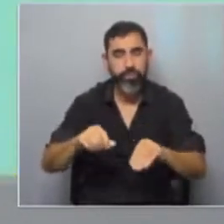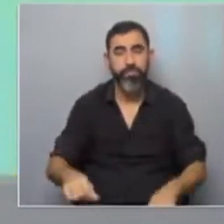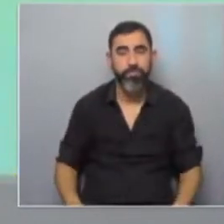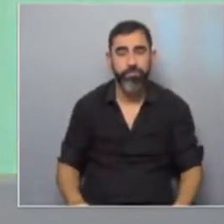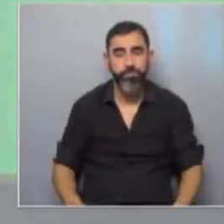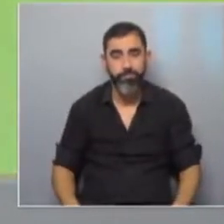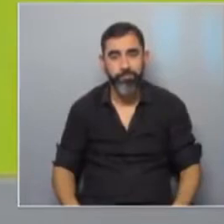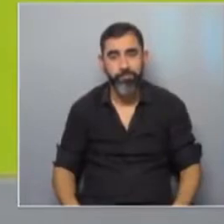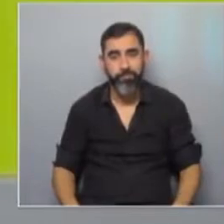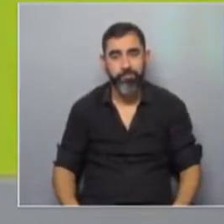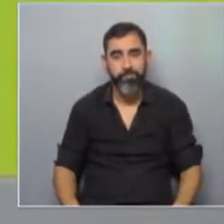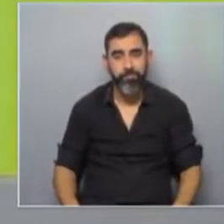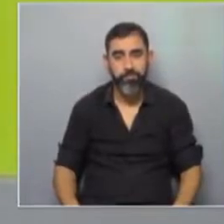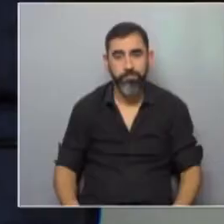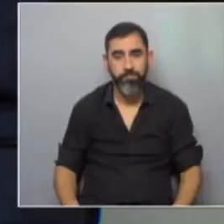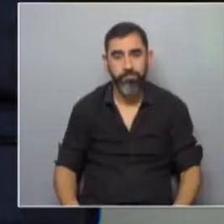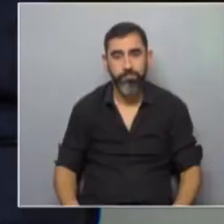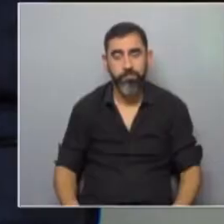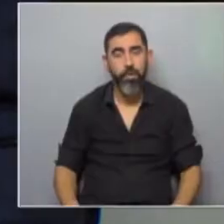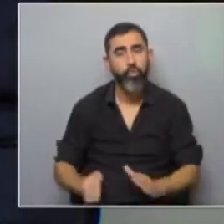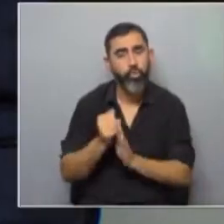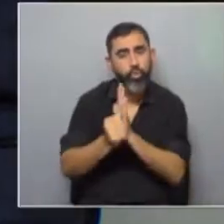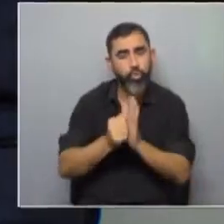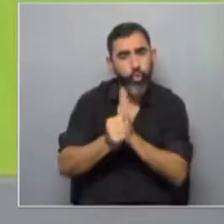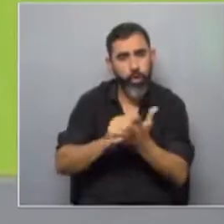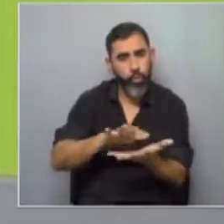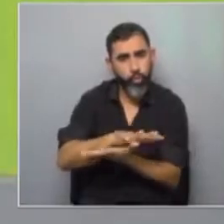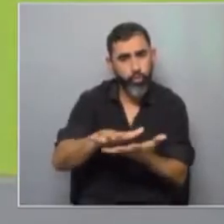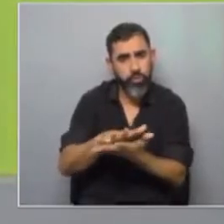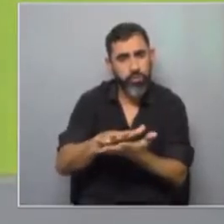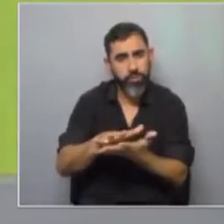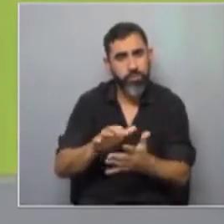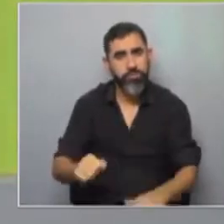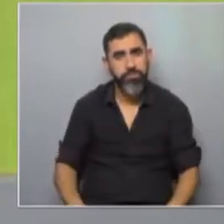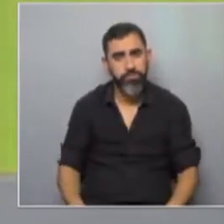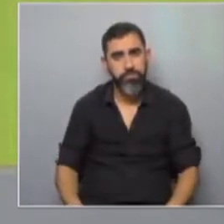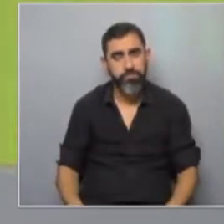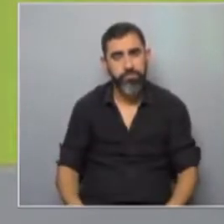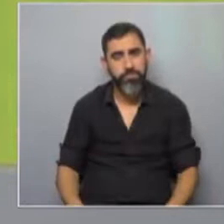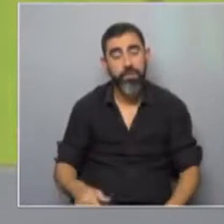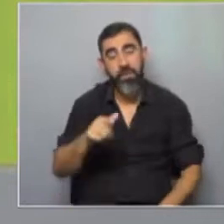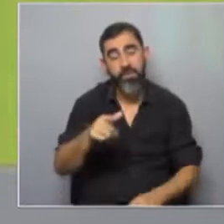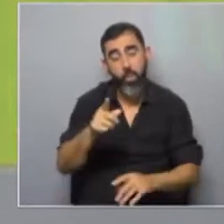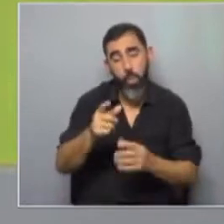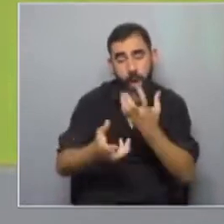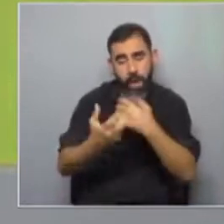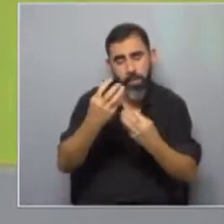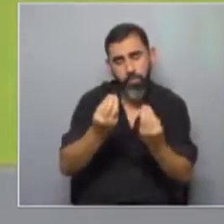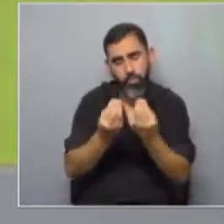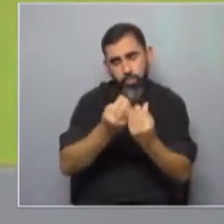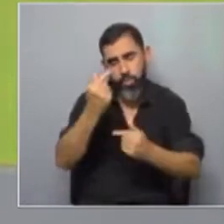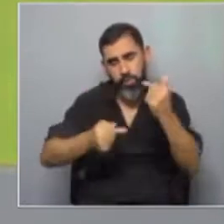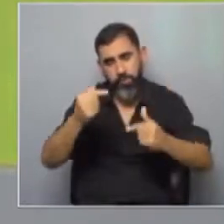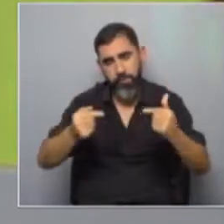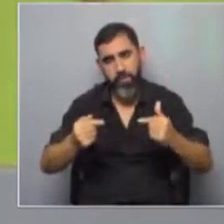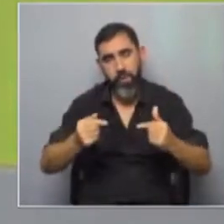arroyo, Lagunas una laguna prístinas, prístina, no. Es un charco mugriento, todo lleno de barro, pisoteado. Y ahí están estos bichos que son chiquititos,